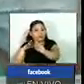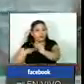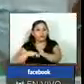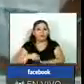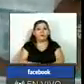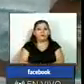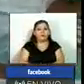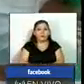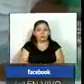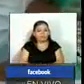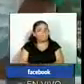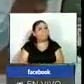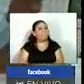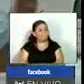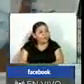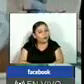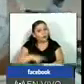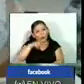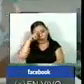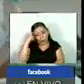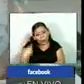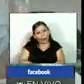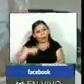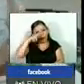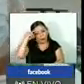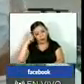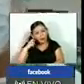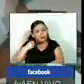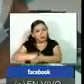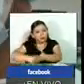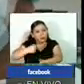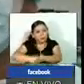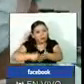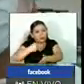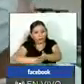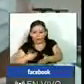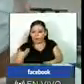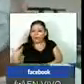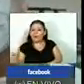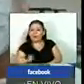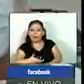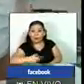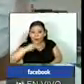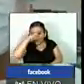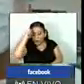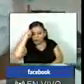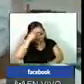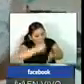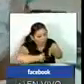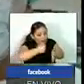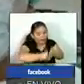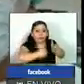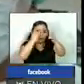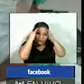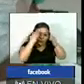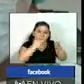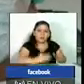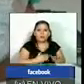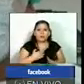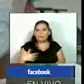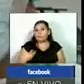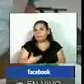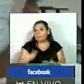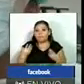cuota de sacrificio es altísima. Gran esfuerzo, dedicación de todo el personal multidisciplinario. Bueno, esperamos